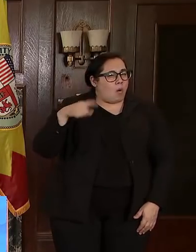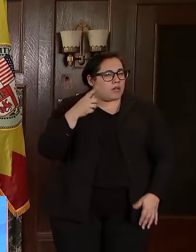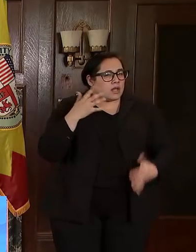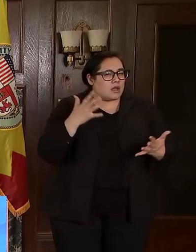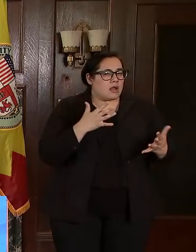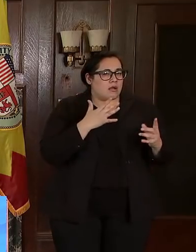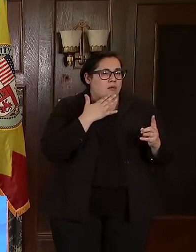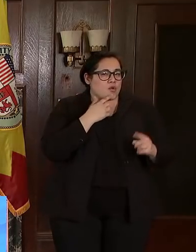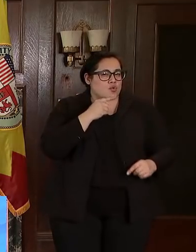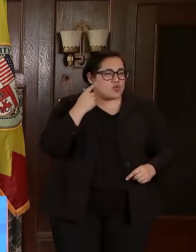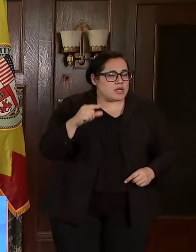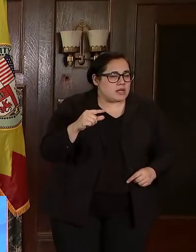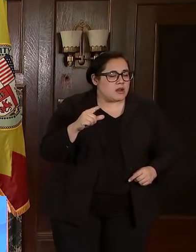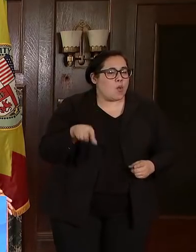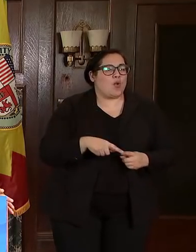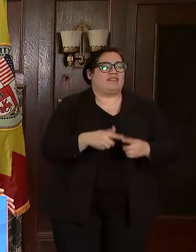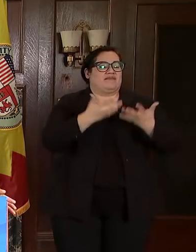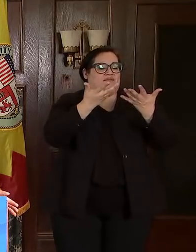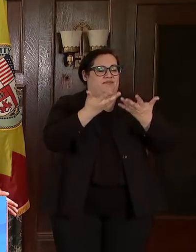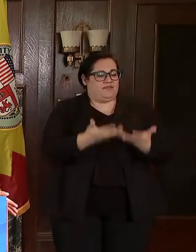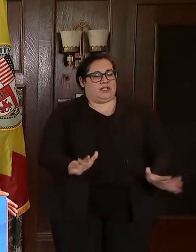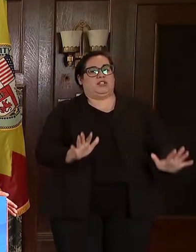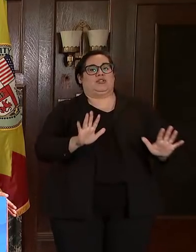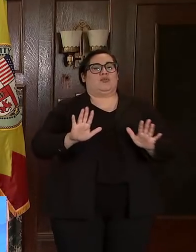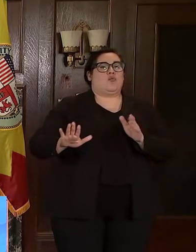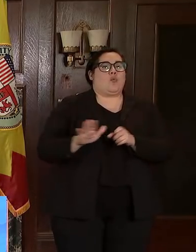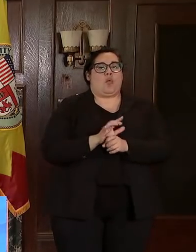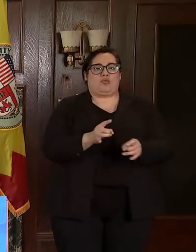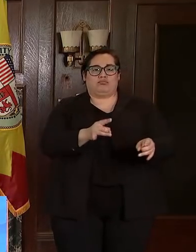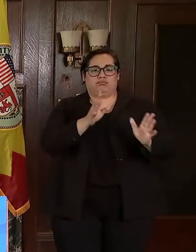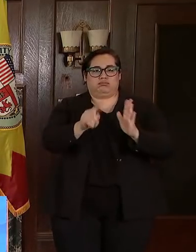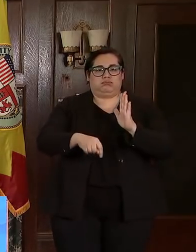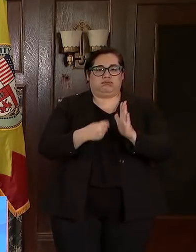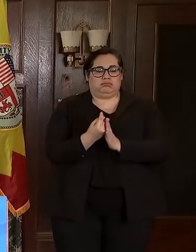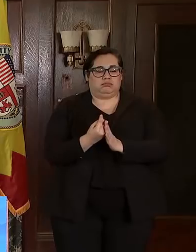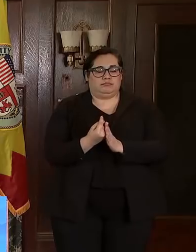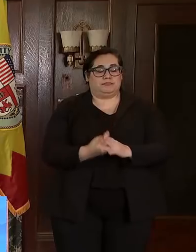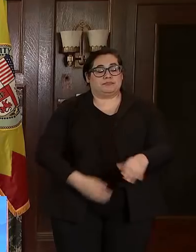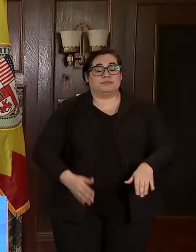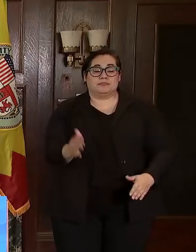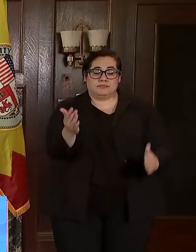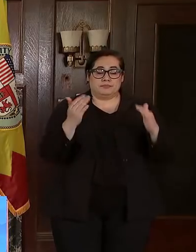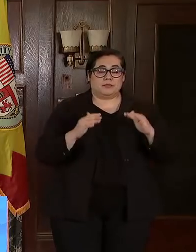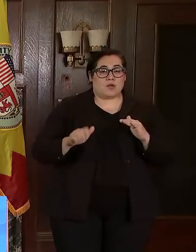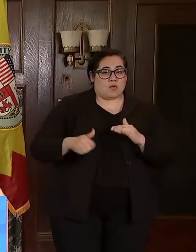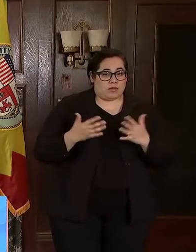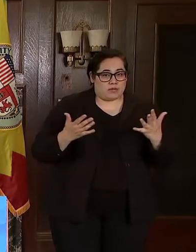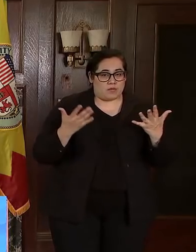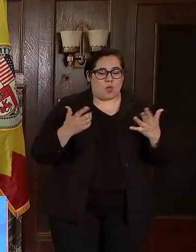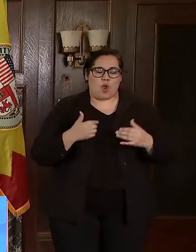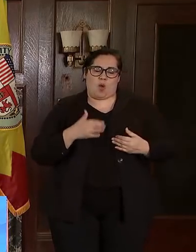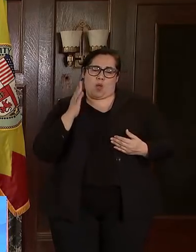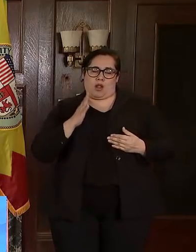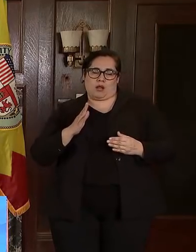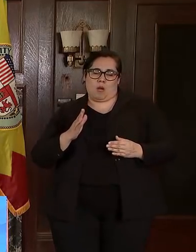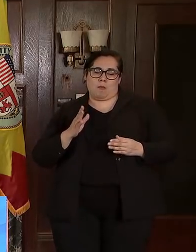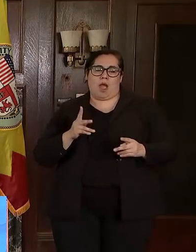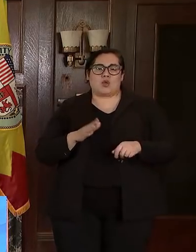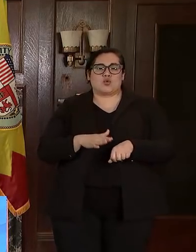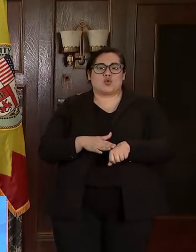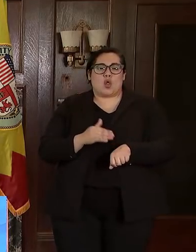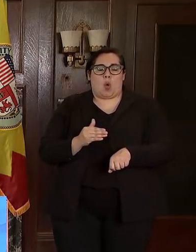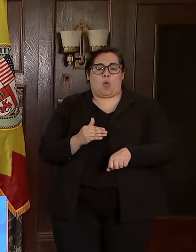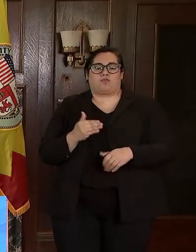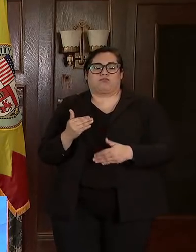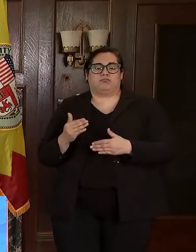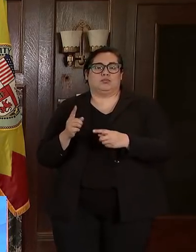color verde cuando se acaba esta crisis. Segundo, estaremos regresando de manera gradual a una